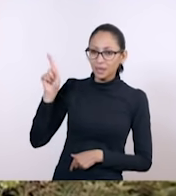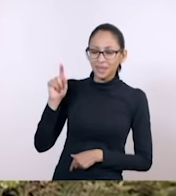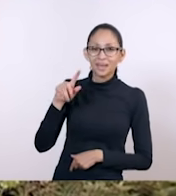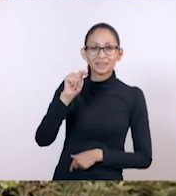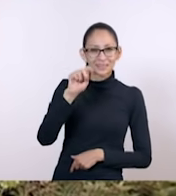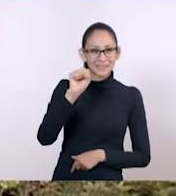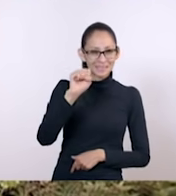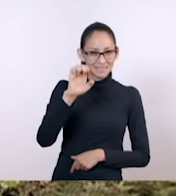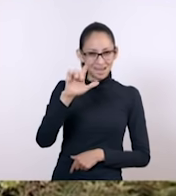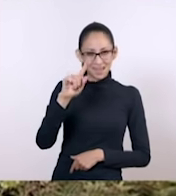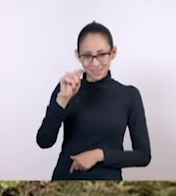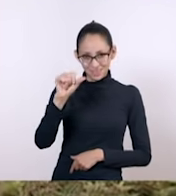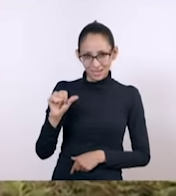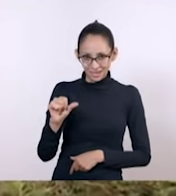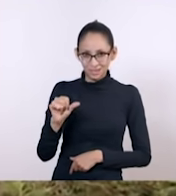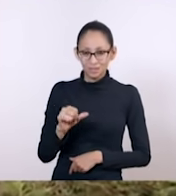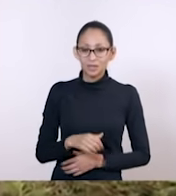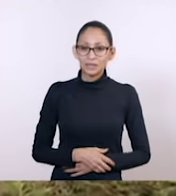tzeltad.